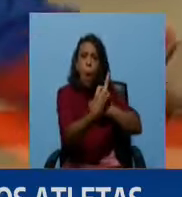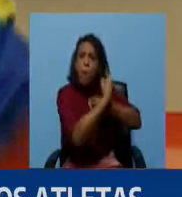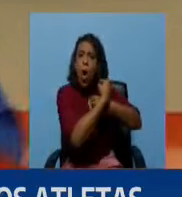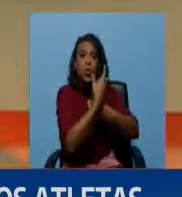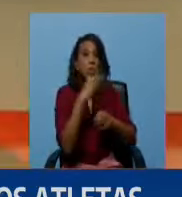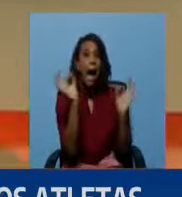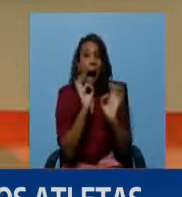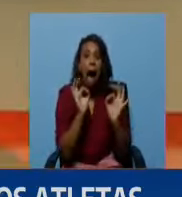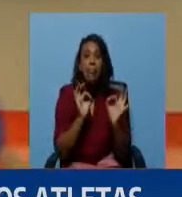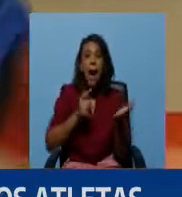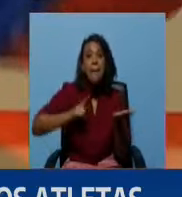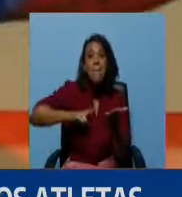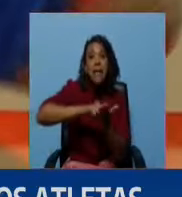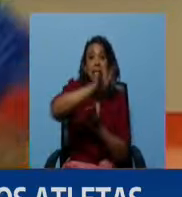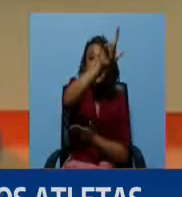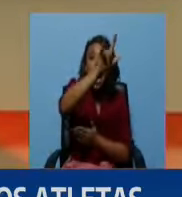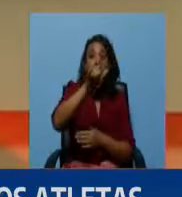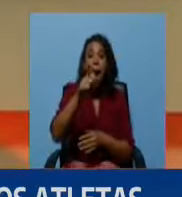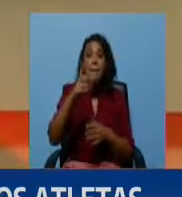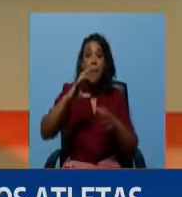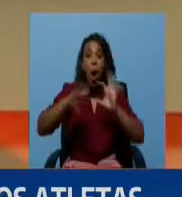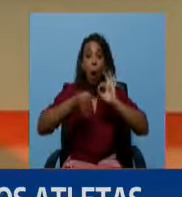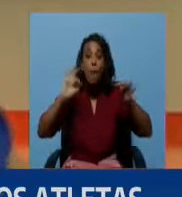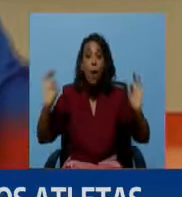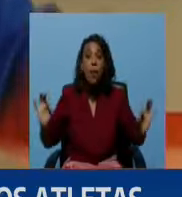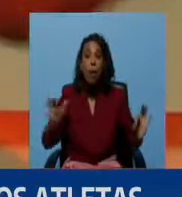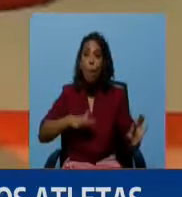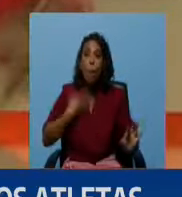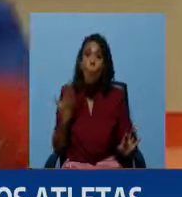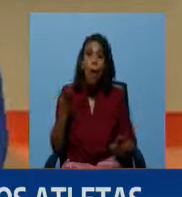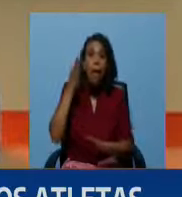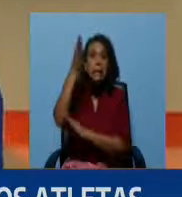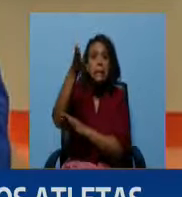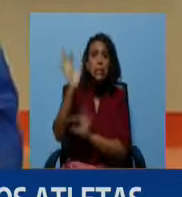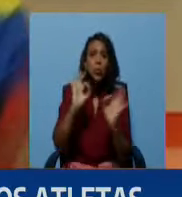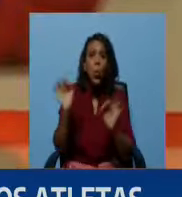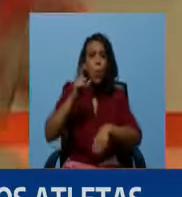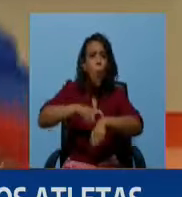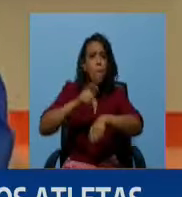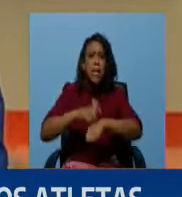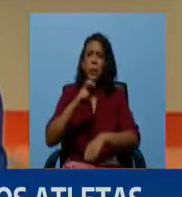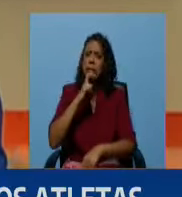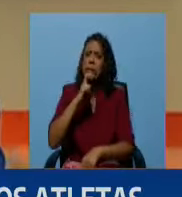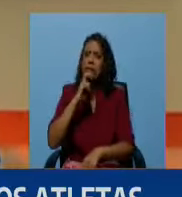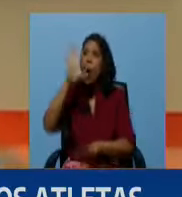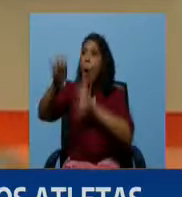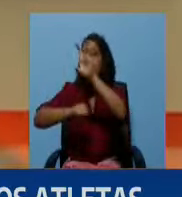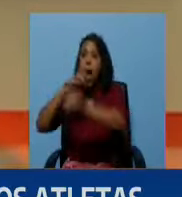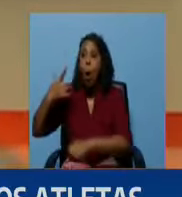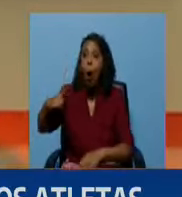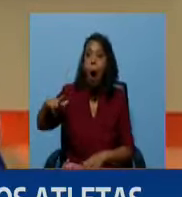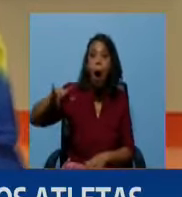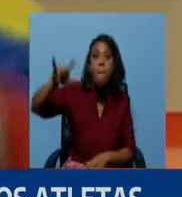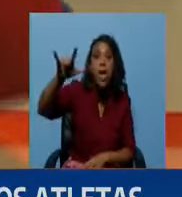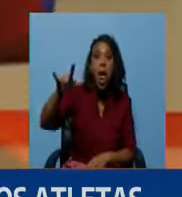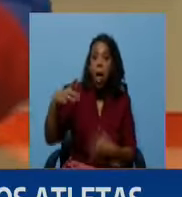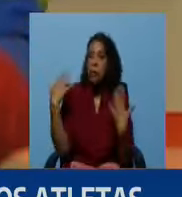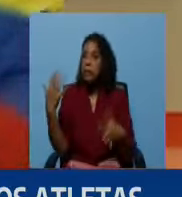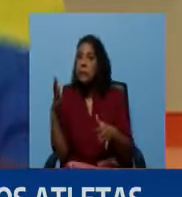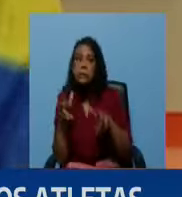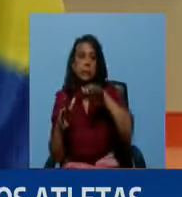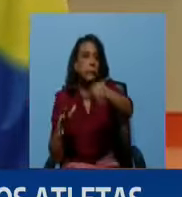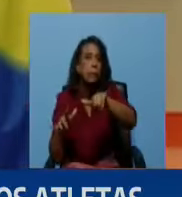vendían pasajes a Venezuela para que nuestros atletas viajaran. Inclusive en esos momentos conseguíamos el avión y llegábamos por